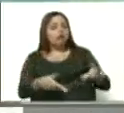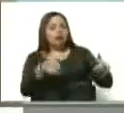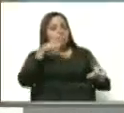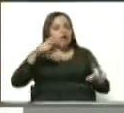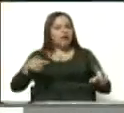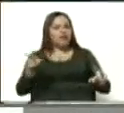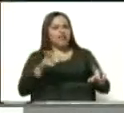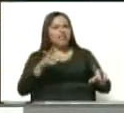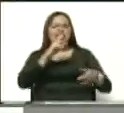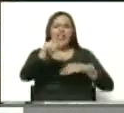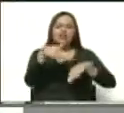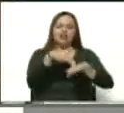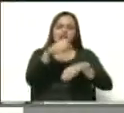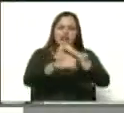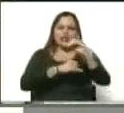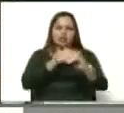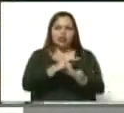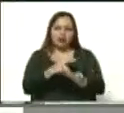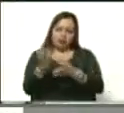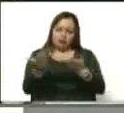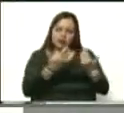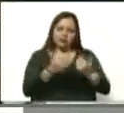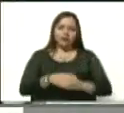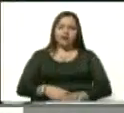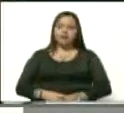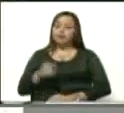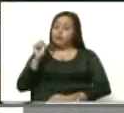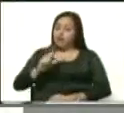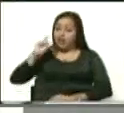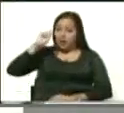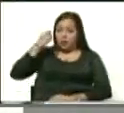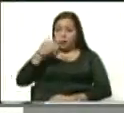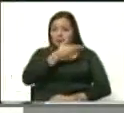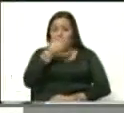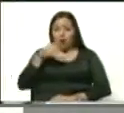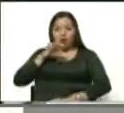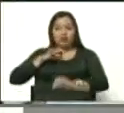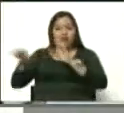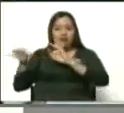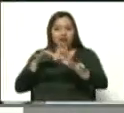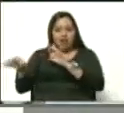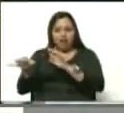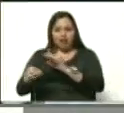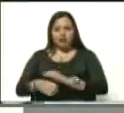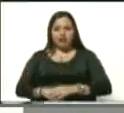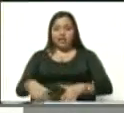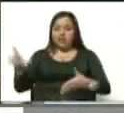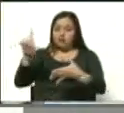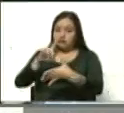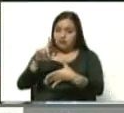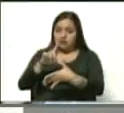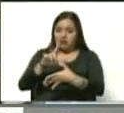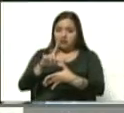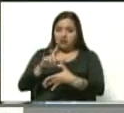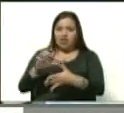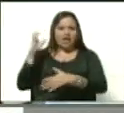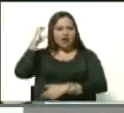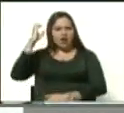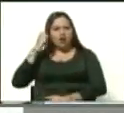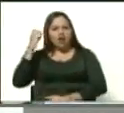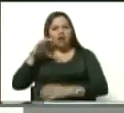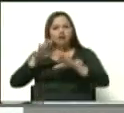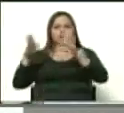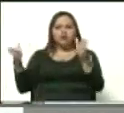el pueblo nacional internacional. Sí, claro que bueno, sí. Recuerden que lo mejor del teatro en Latinoamérica, en Europa y a